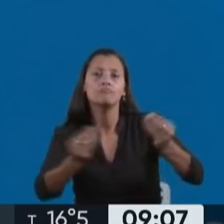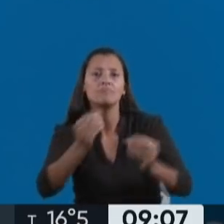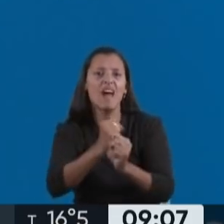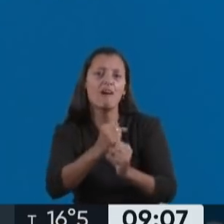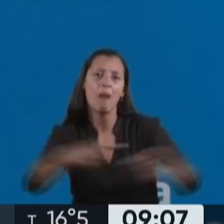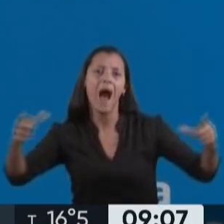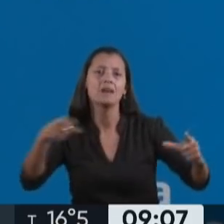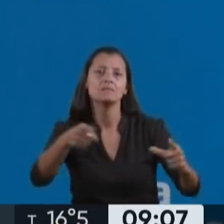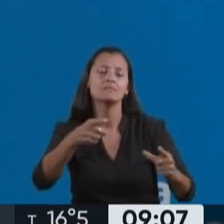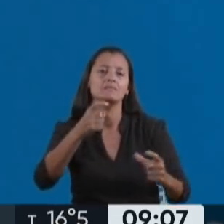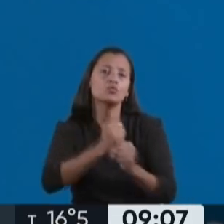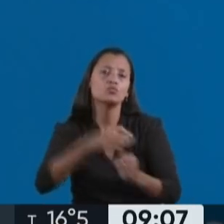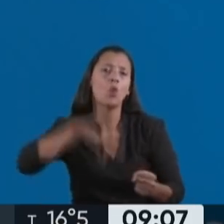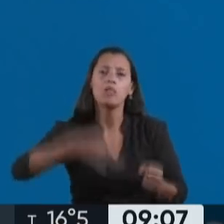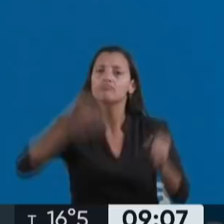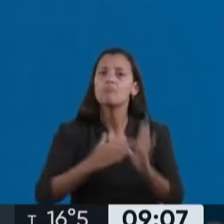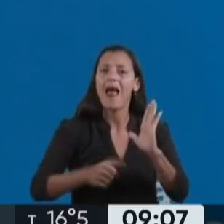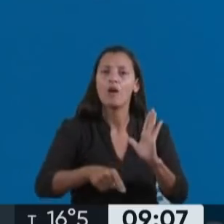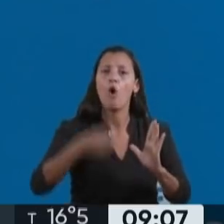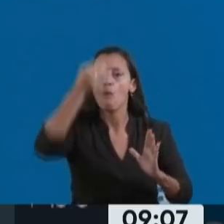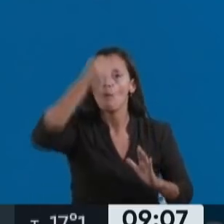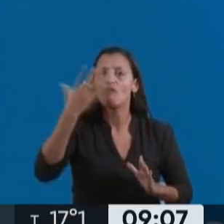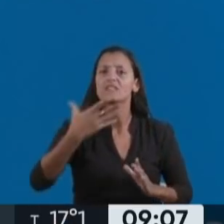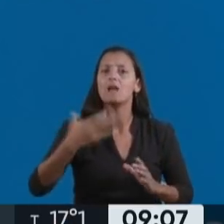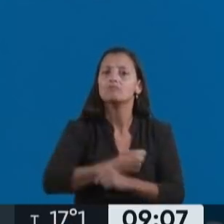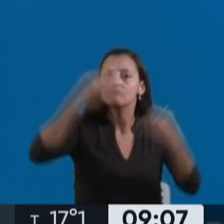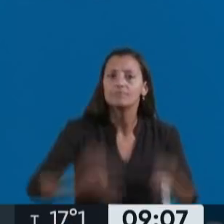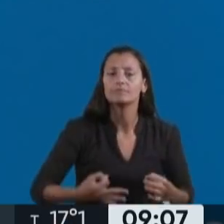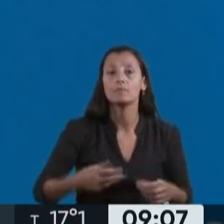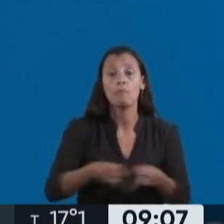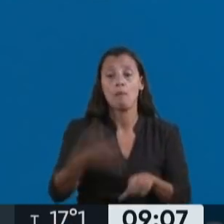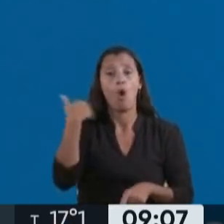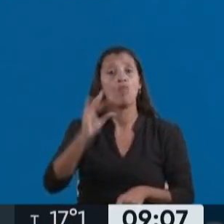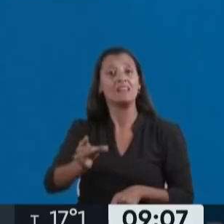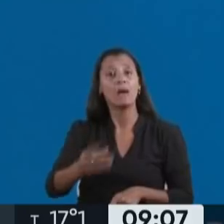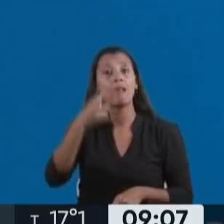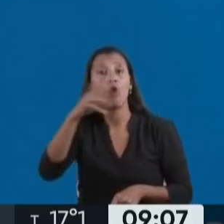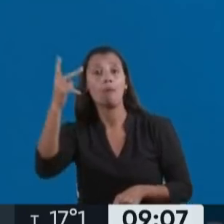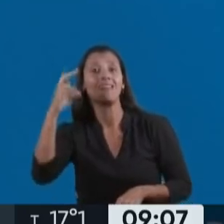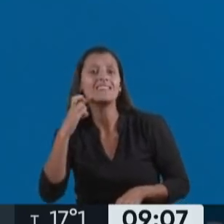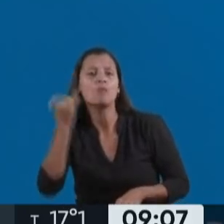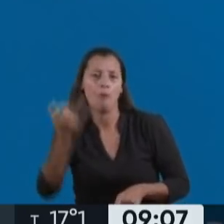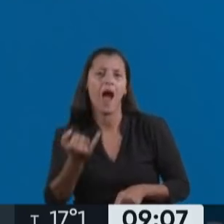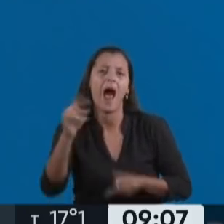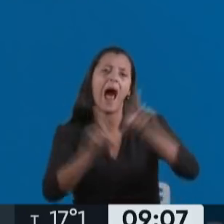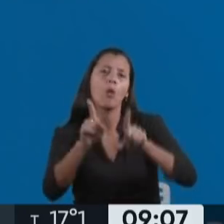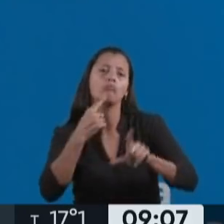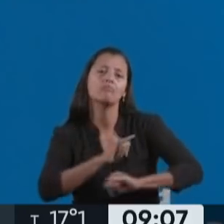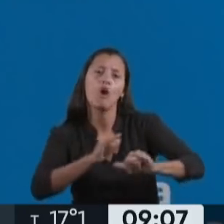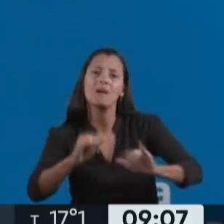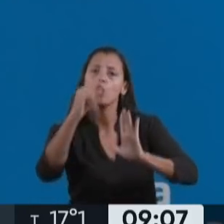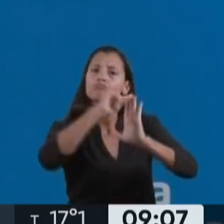en blanco, registrados de trabajo formal, más que en diciembre del 2019. Estas son solo algunas cifras